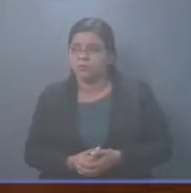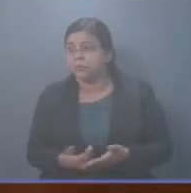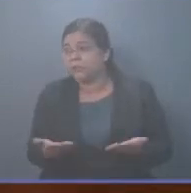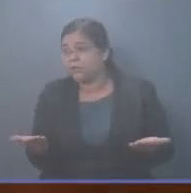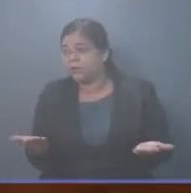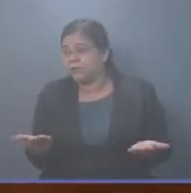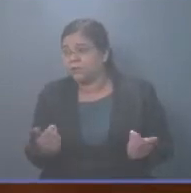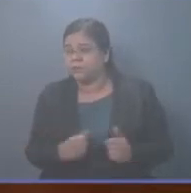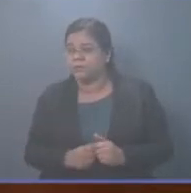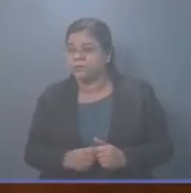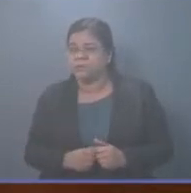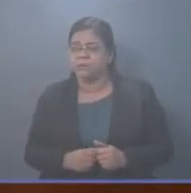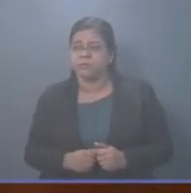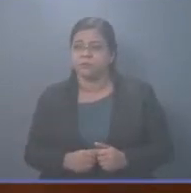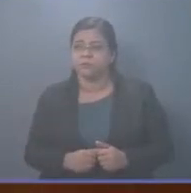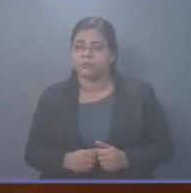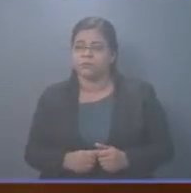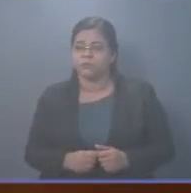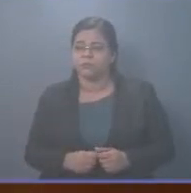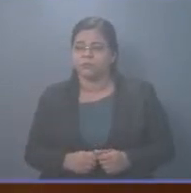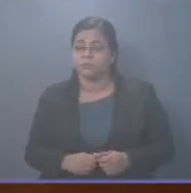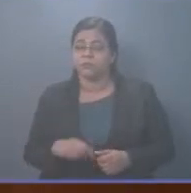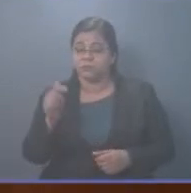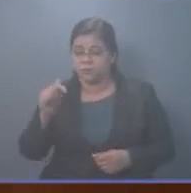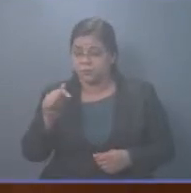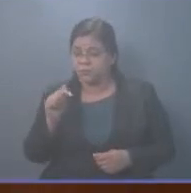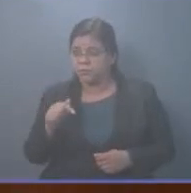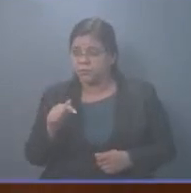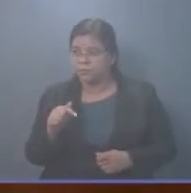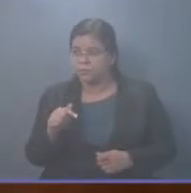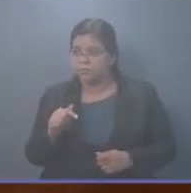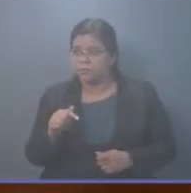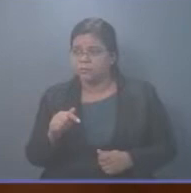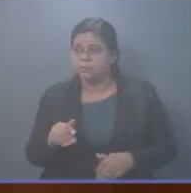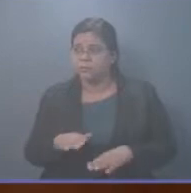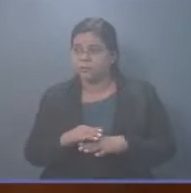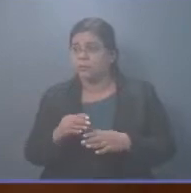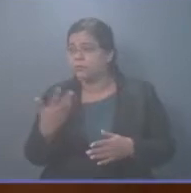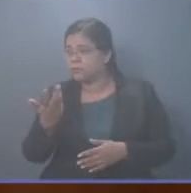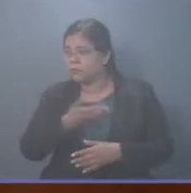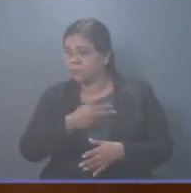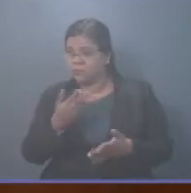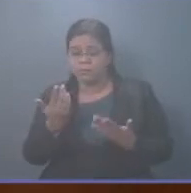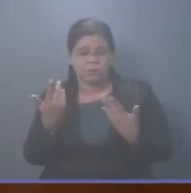Así que con esto estaríamos